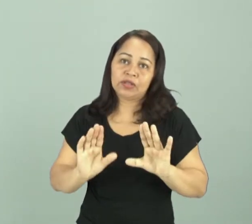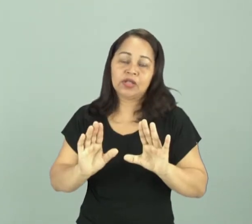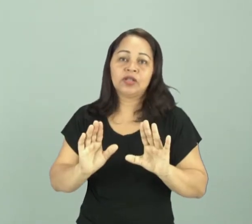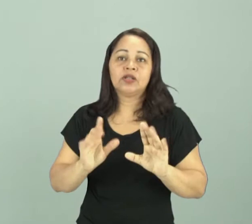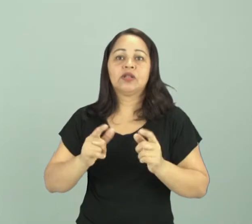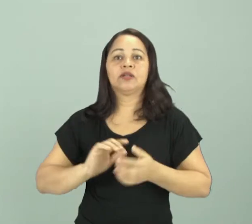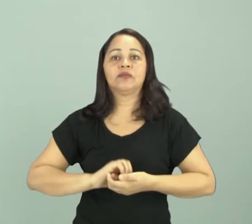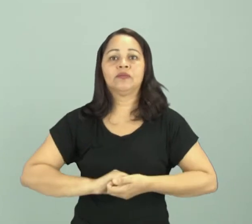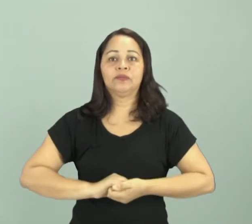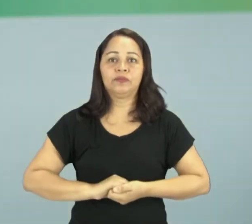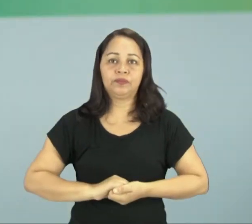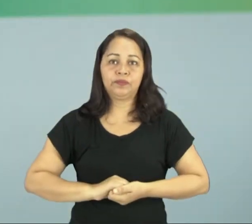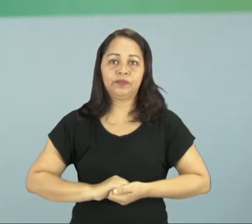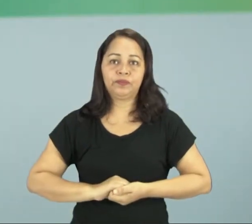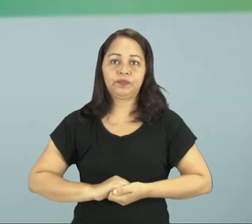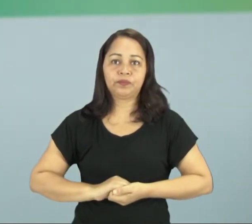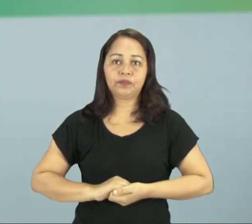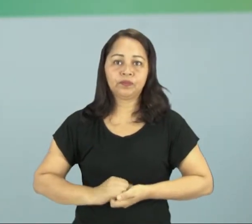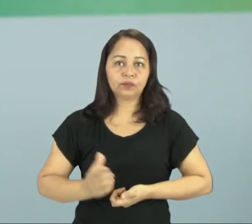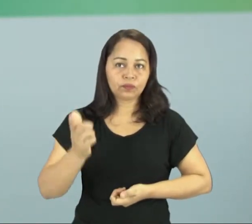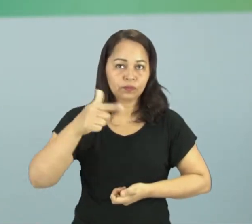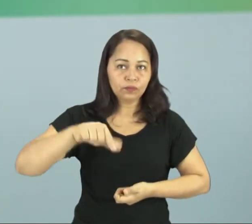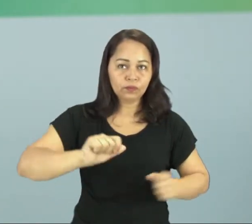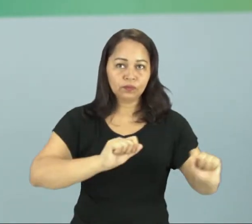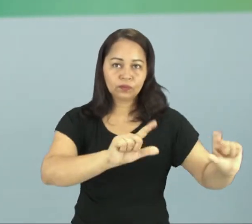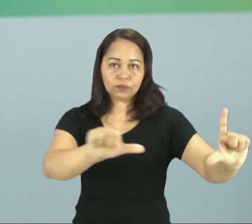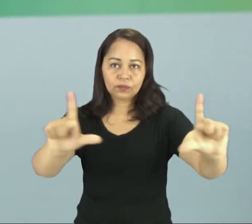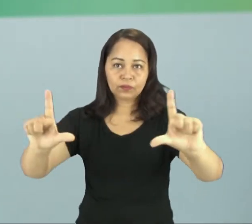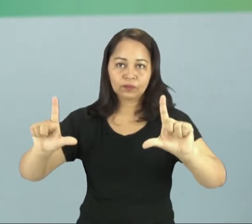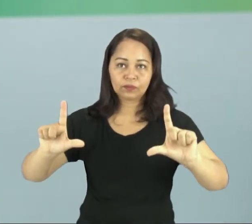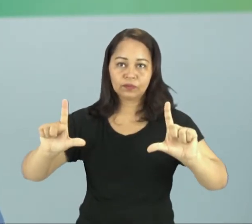é a crônica. Vamos para o próximo slide.